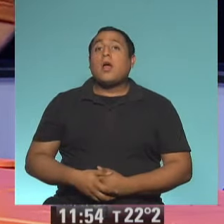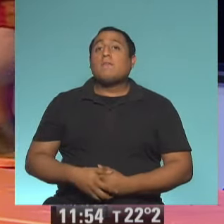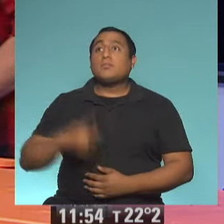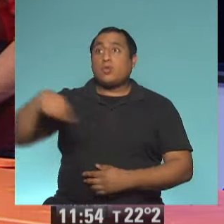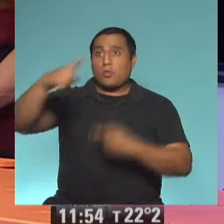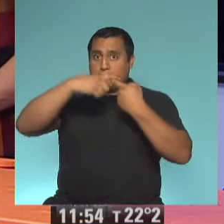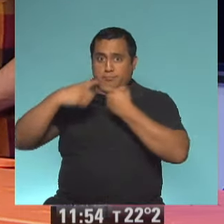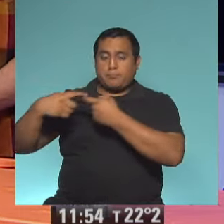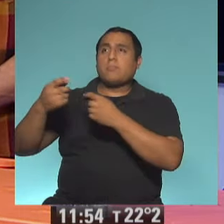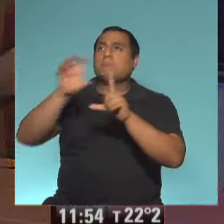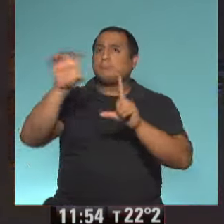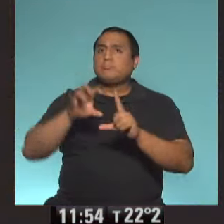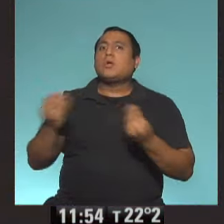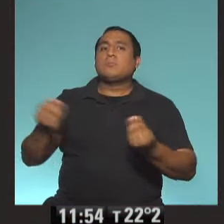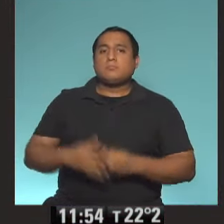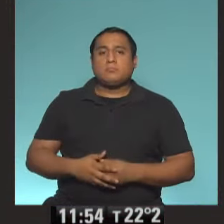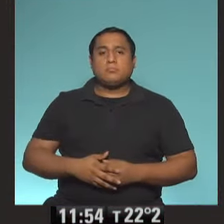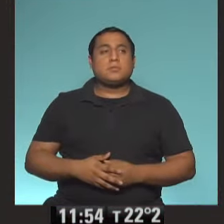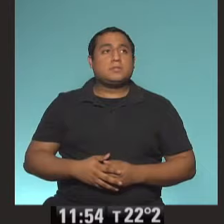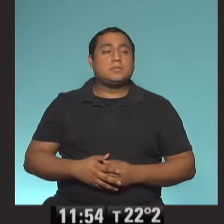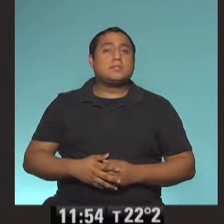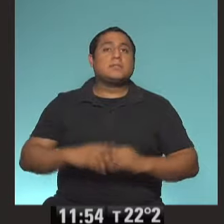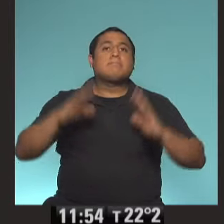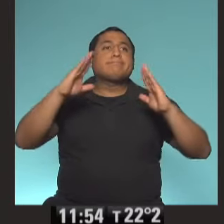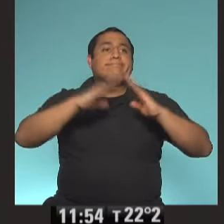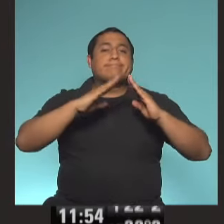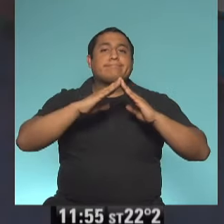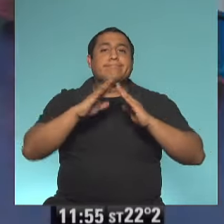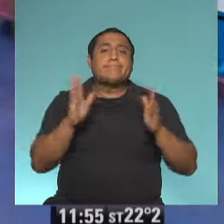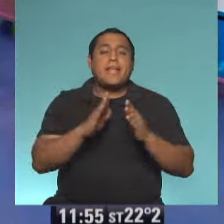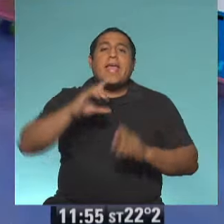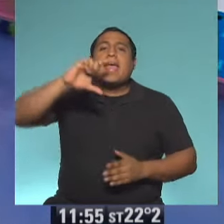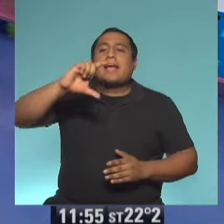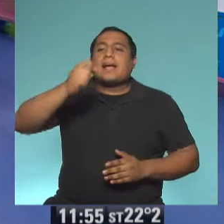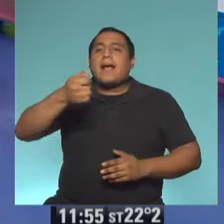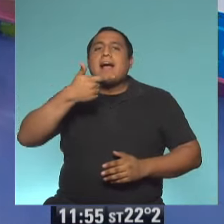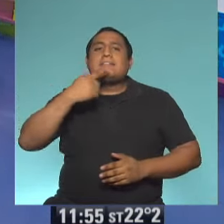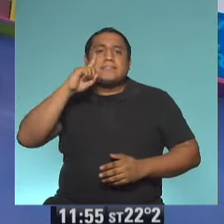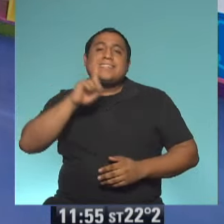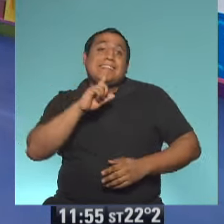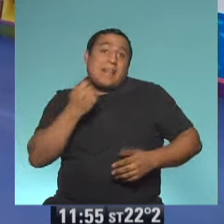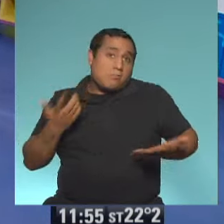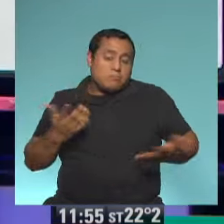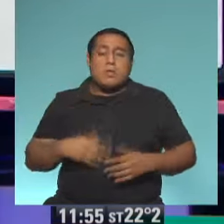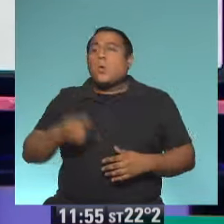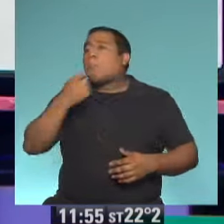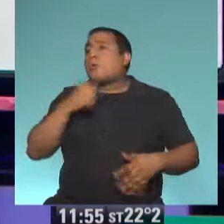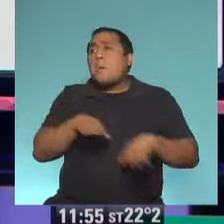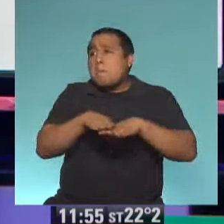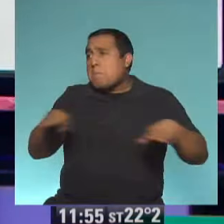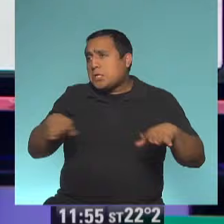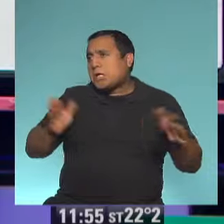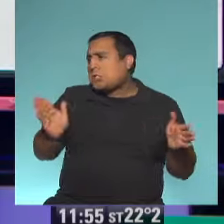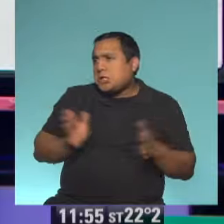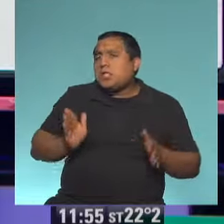¿Se les ocurre una...? Una casita. Una casita. Una casita. Y si yo quiero decir una mesa muy chiquita,